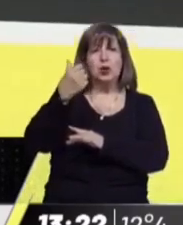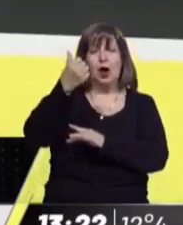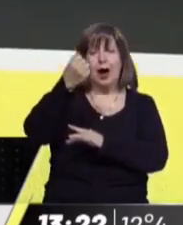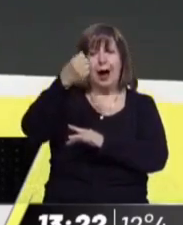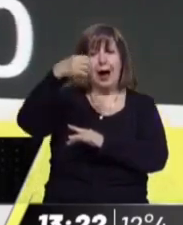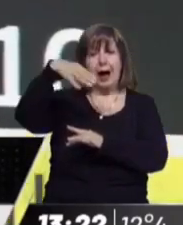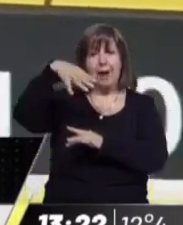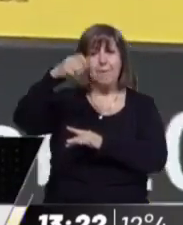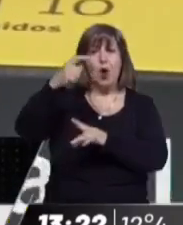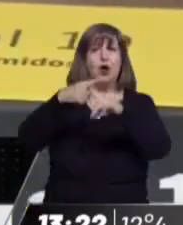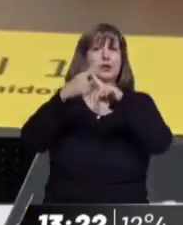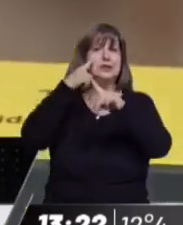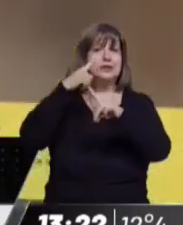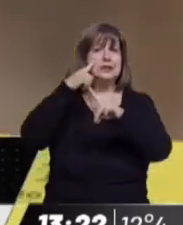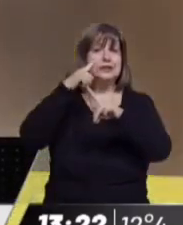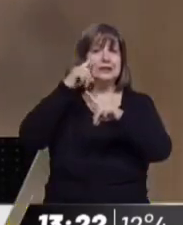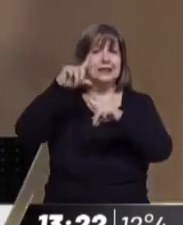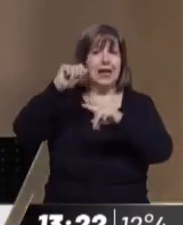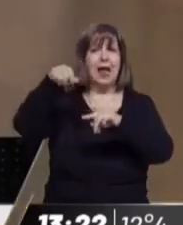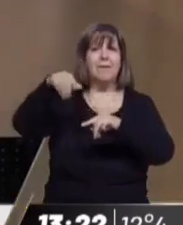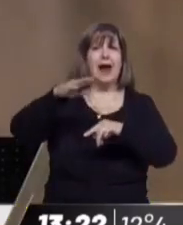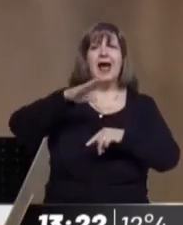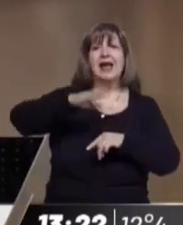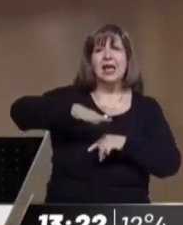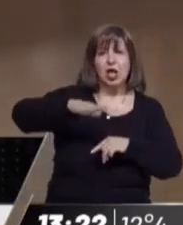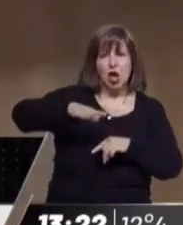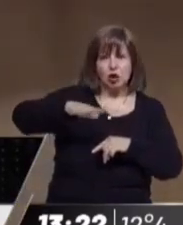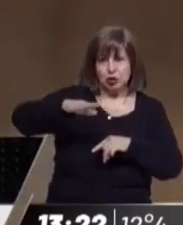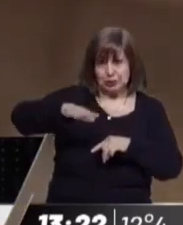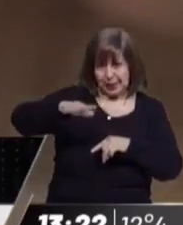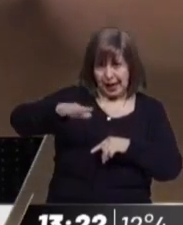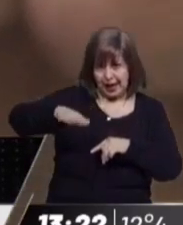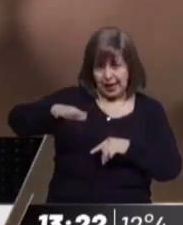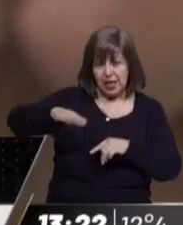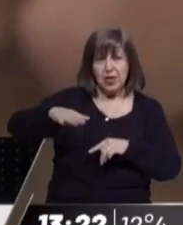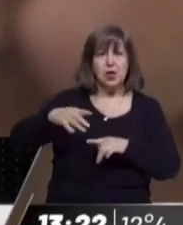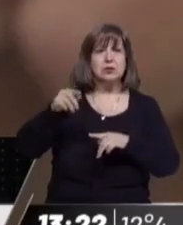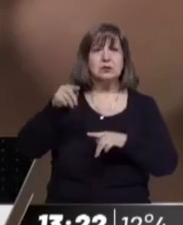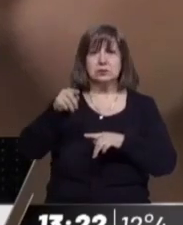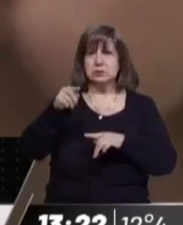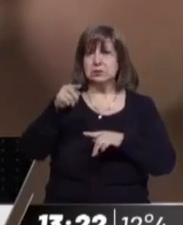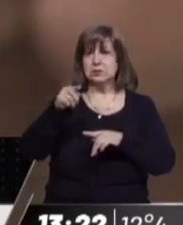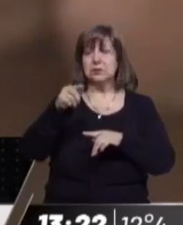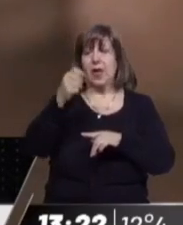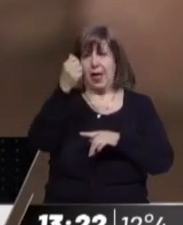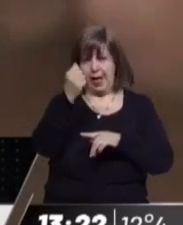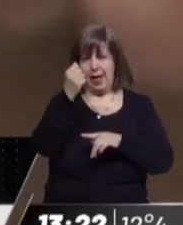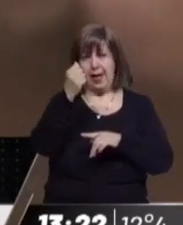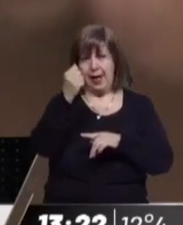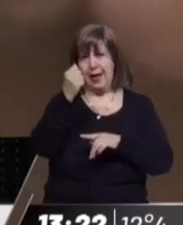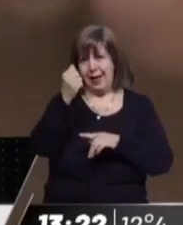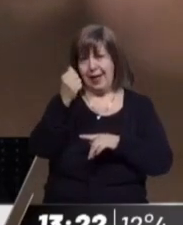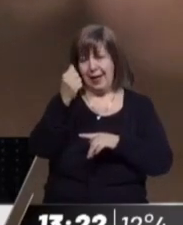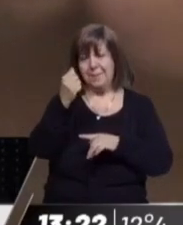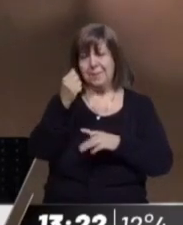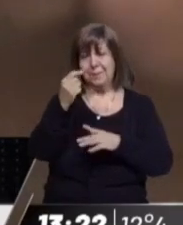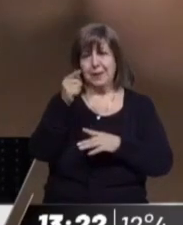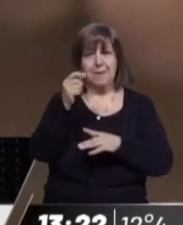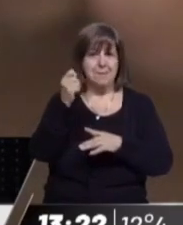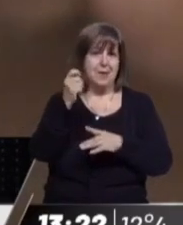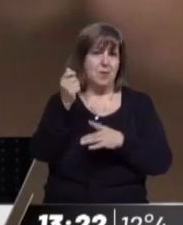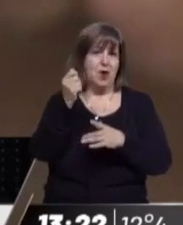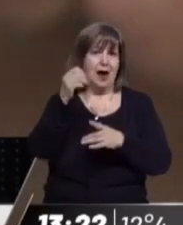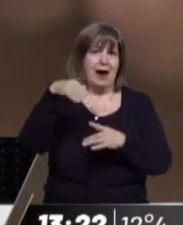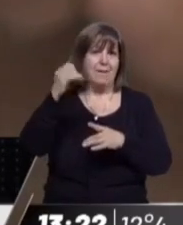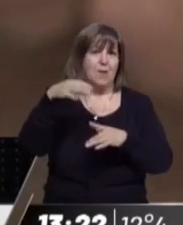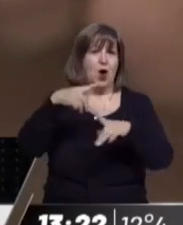un antibiótico que es para niños eh el de la a como vos le decías recién el de la letra